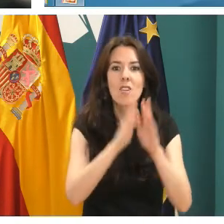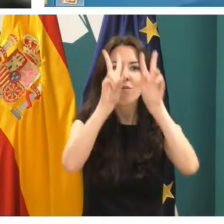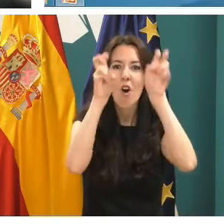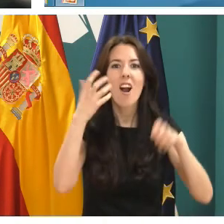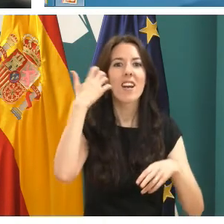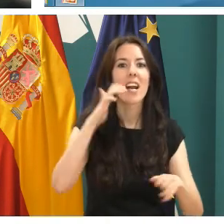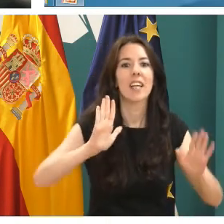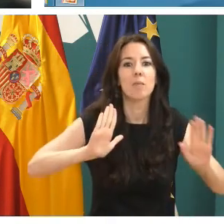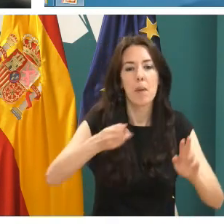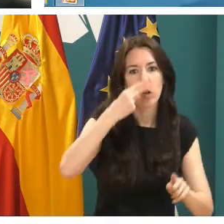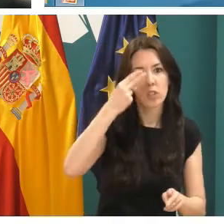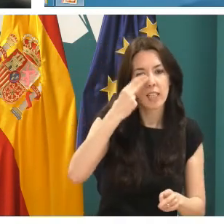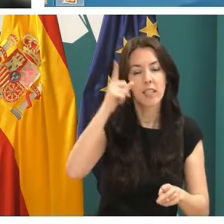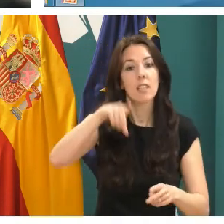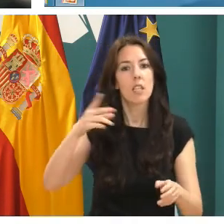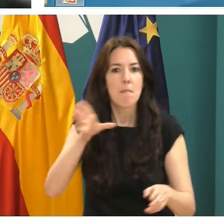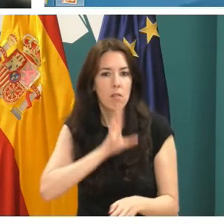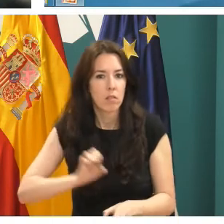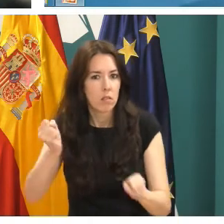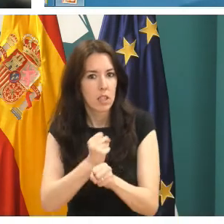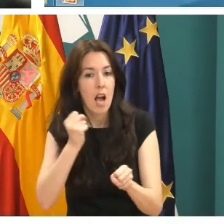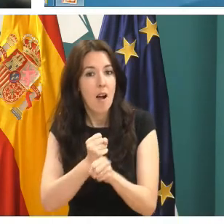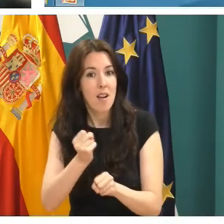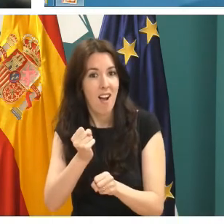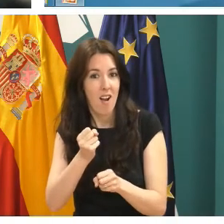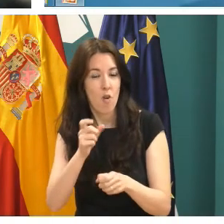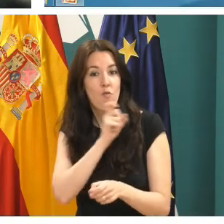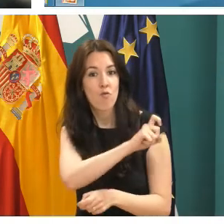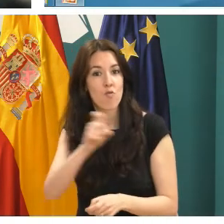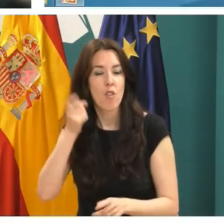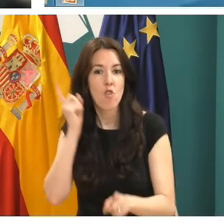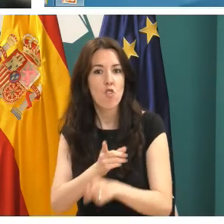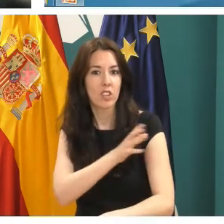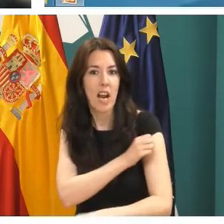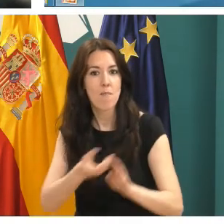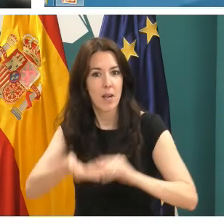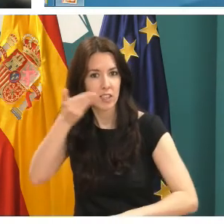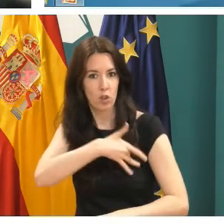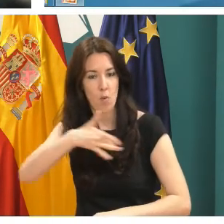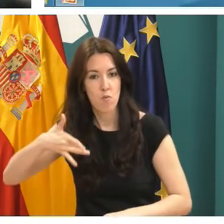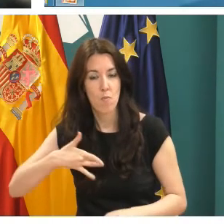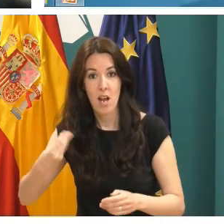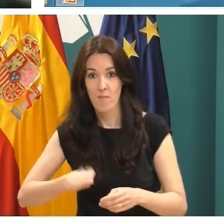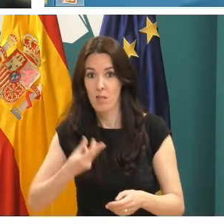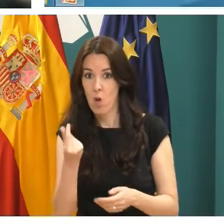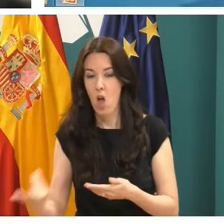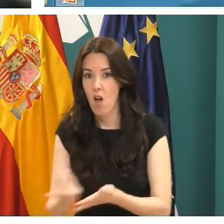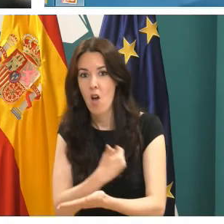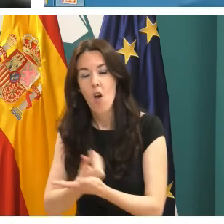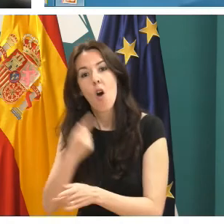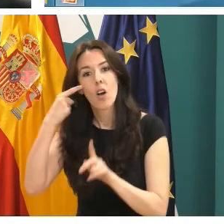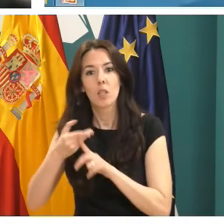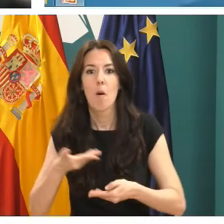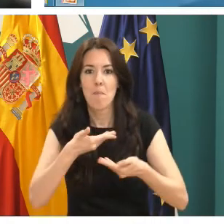los magníficos trabajos que hacen los compañeros de la Fundación contra la Hipertensión Pulmonar, lo que se recaude es para ayudar a